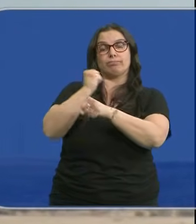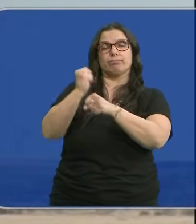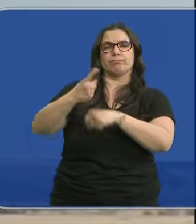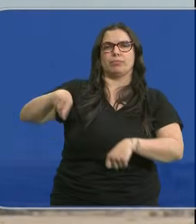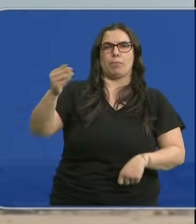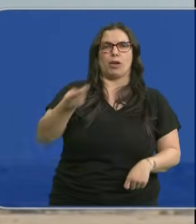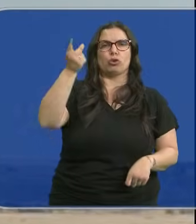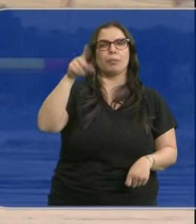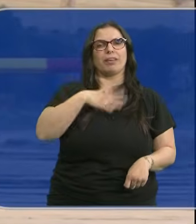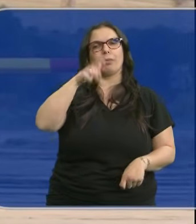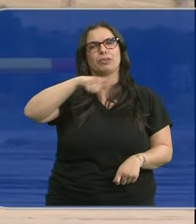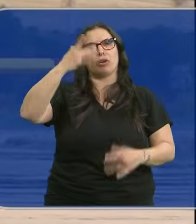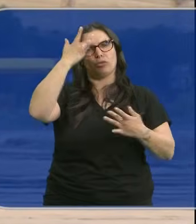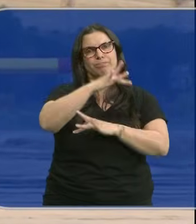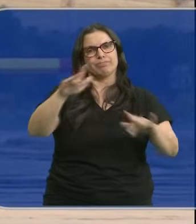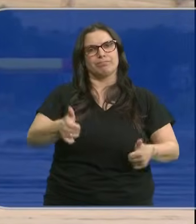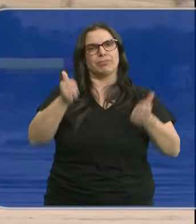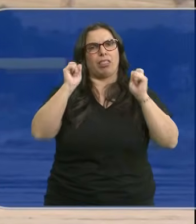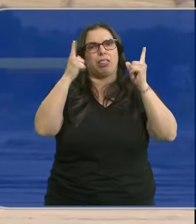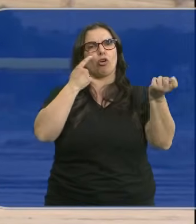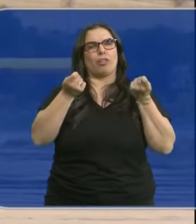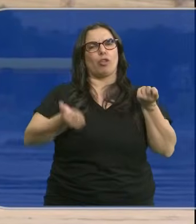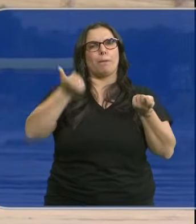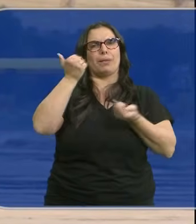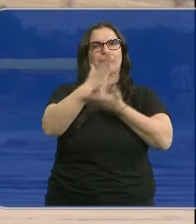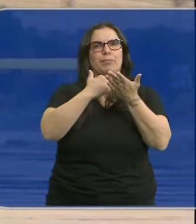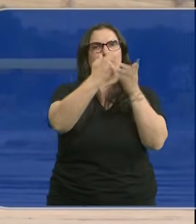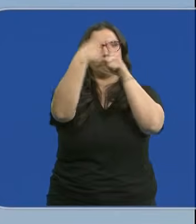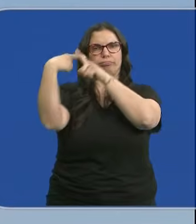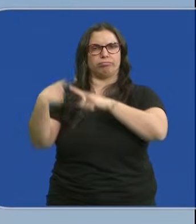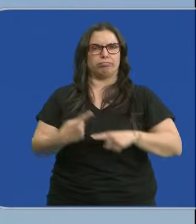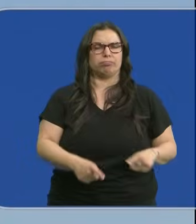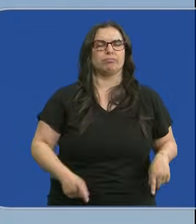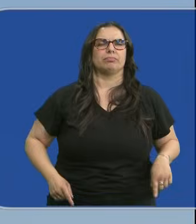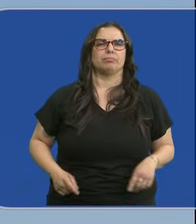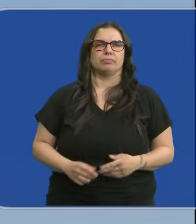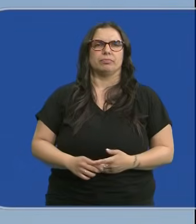también mayor concienciación de la ciudadanía y mayor coordinación entre administraciones.